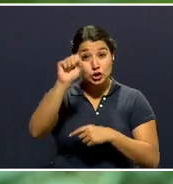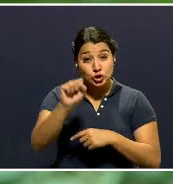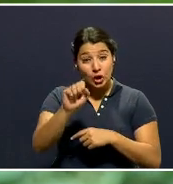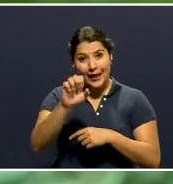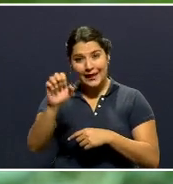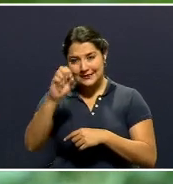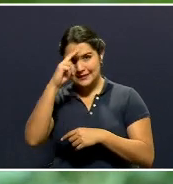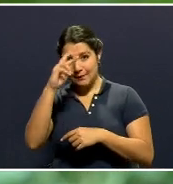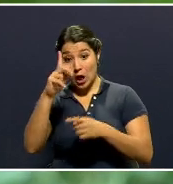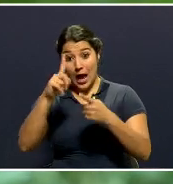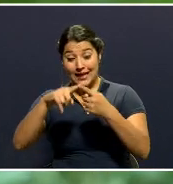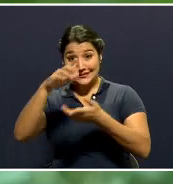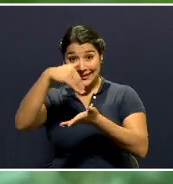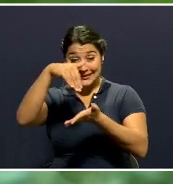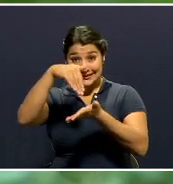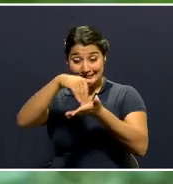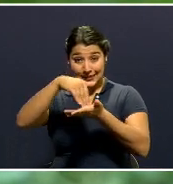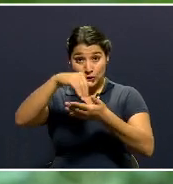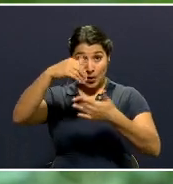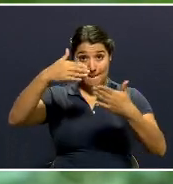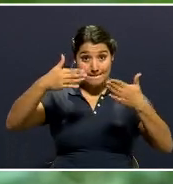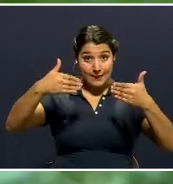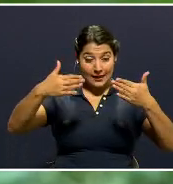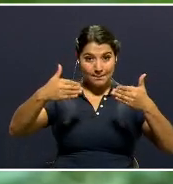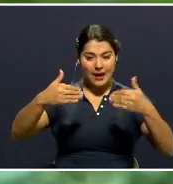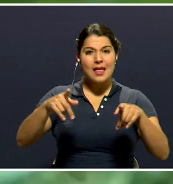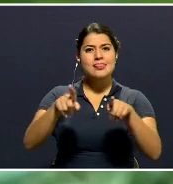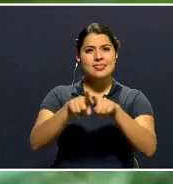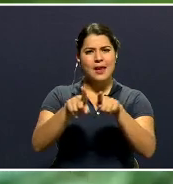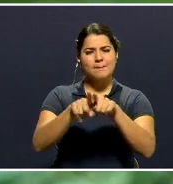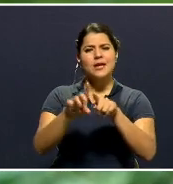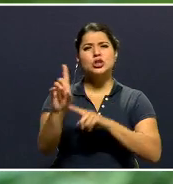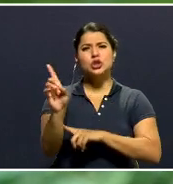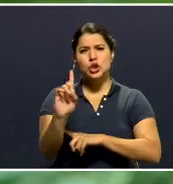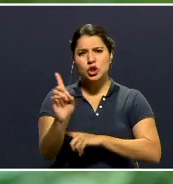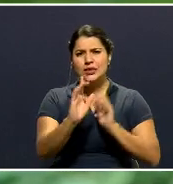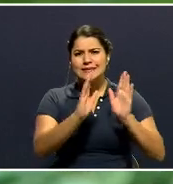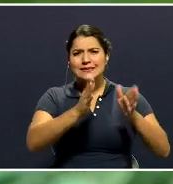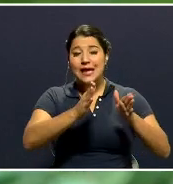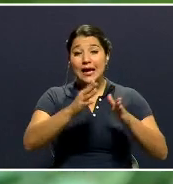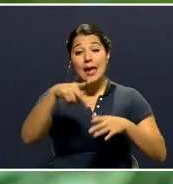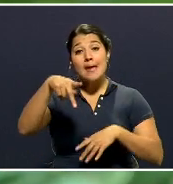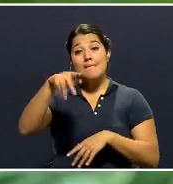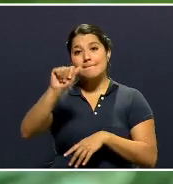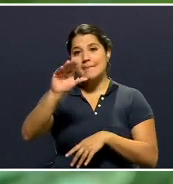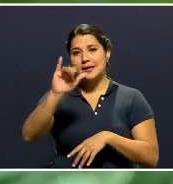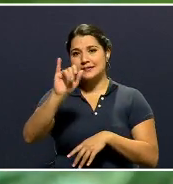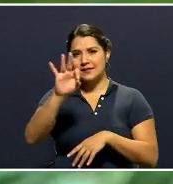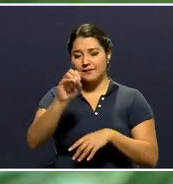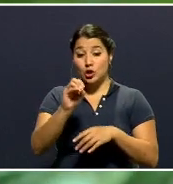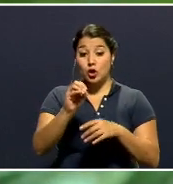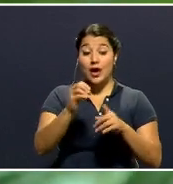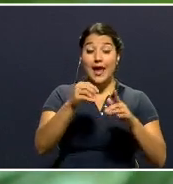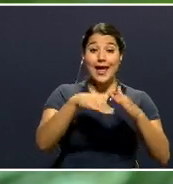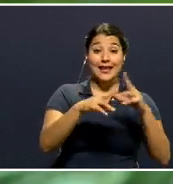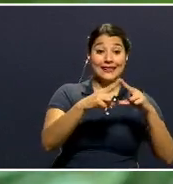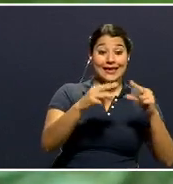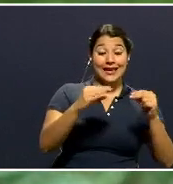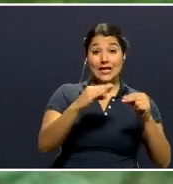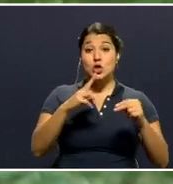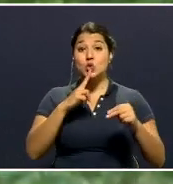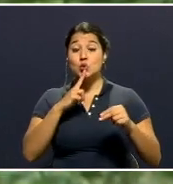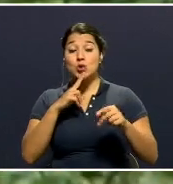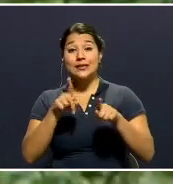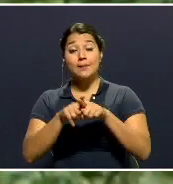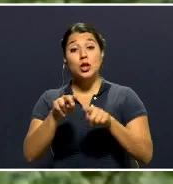llegar al centro de Panamá. También su población se encuentra distribuida a lo largo del Pacífico entre Nicaragua y Honduras y al noroeste